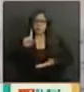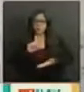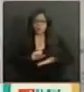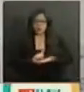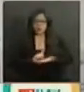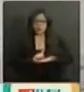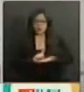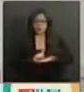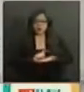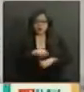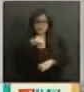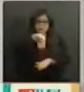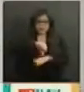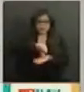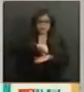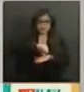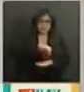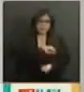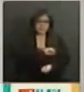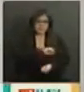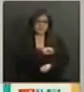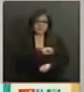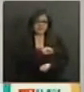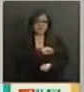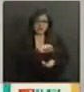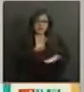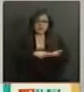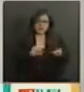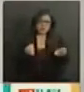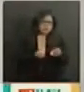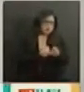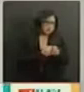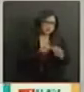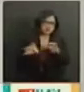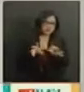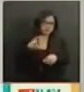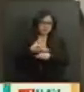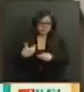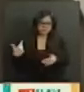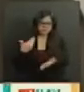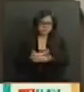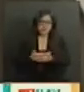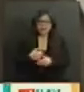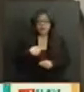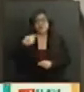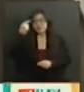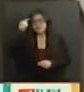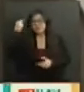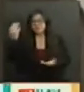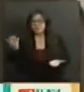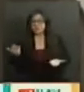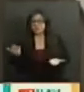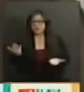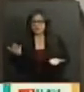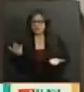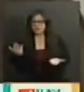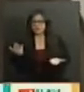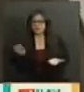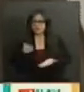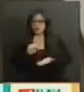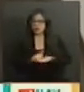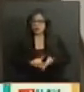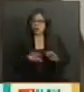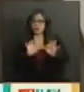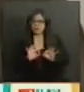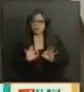muy céntrico de Santiago, donde la verdad es que han pasado muchas cosas, y encuentro que es como el lugar ideal